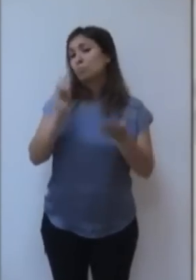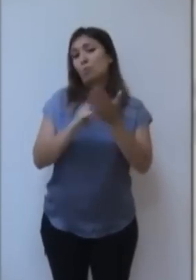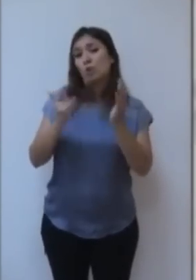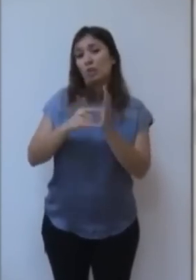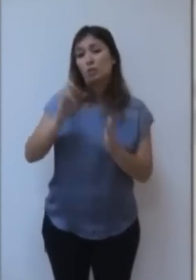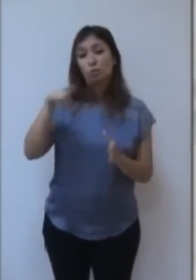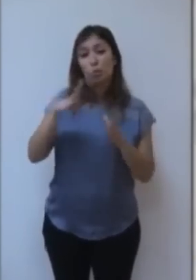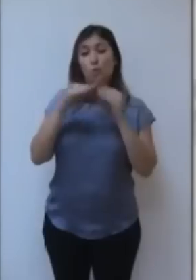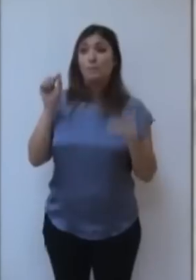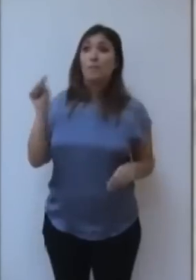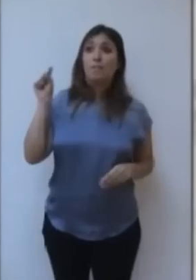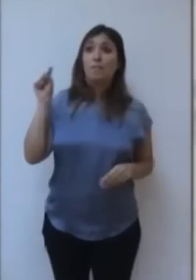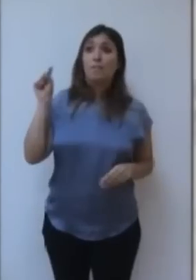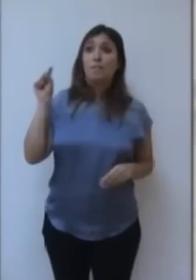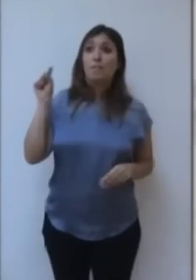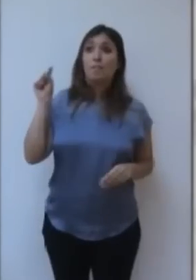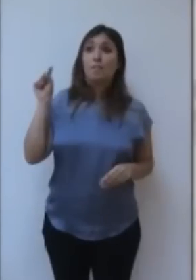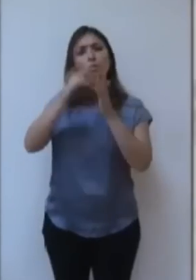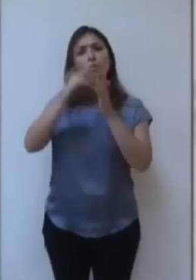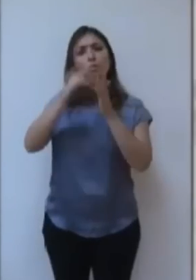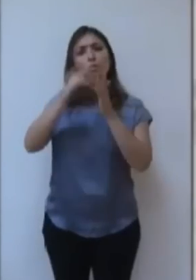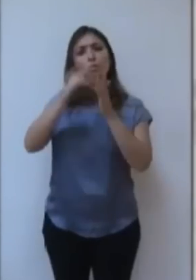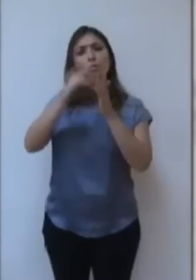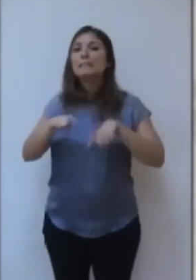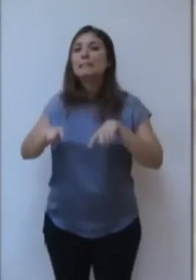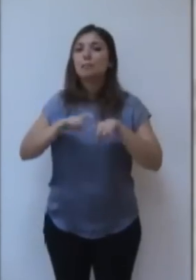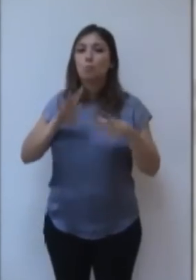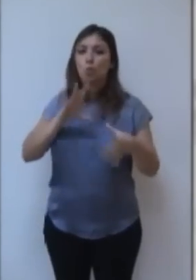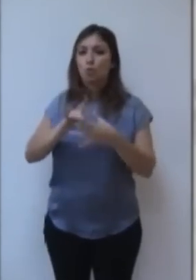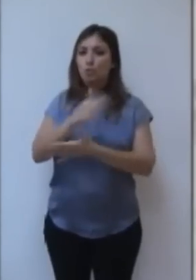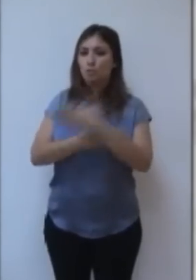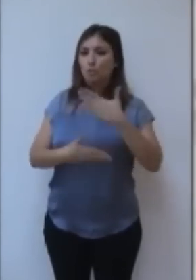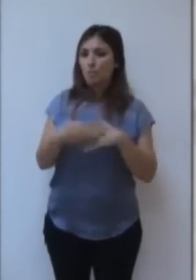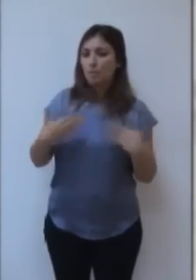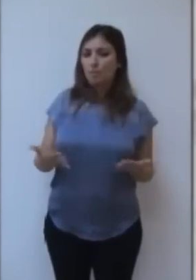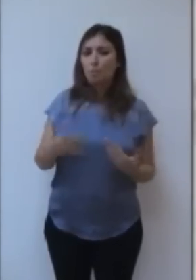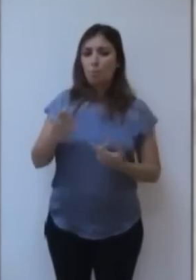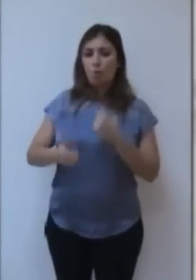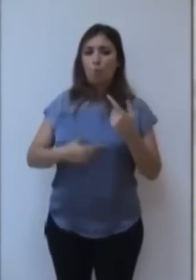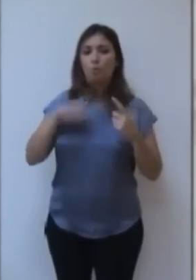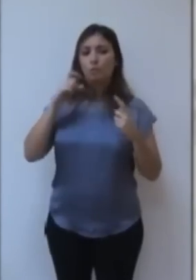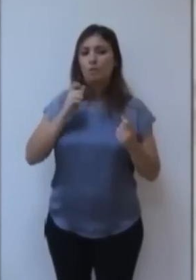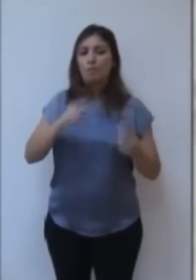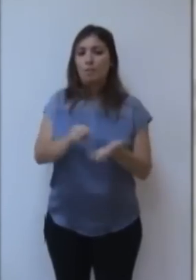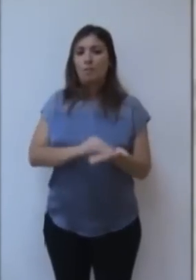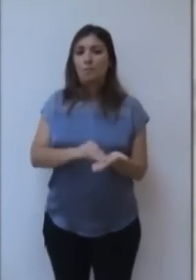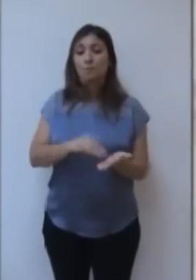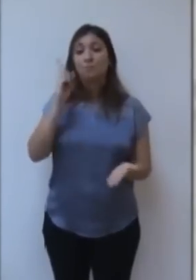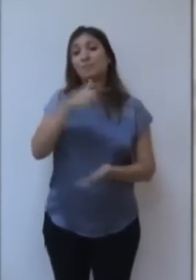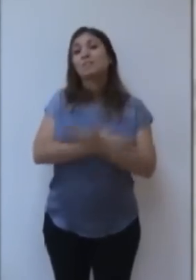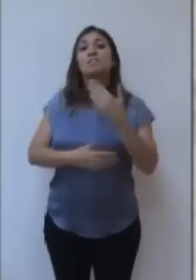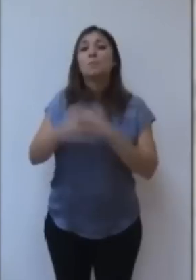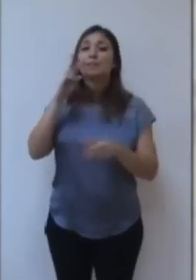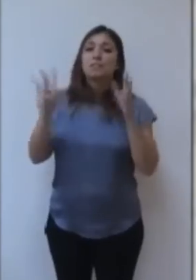las diferentes universidades para los diferentes grupos de discapacidad para ir dando respuesta, ¿no? Las discapacidades sensoriales y